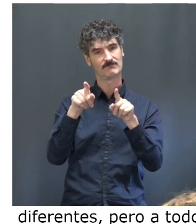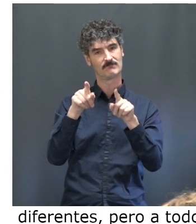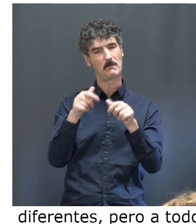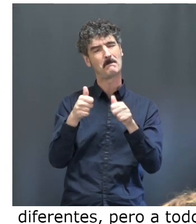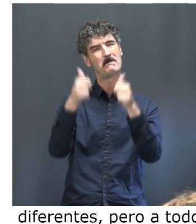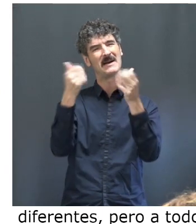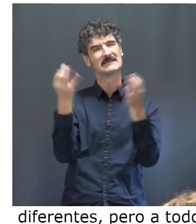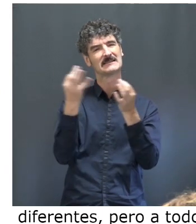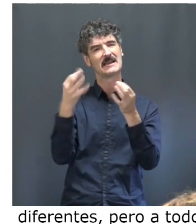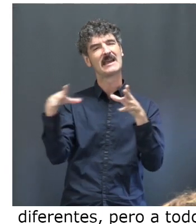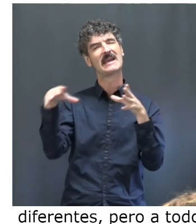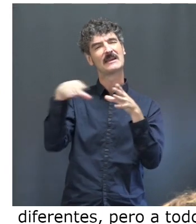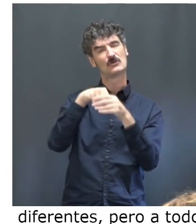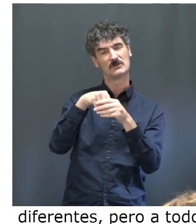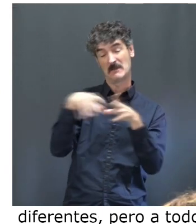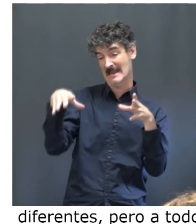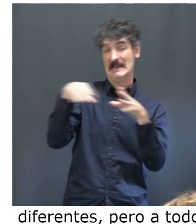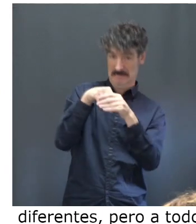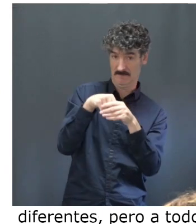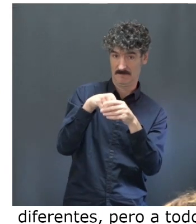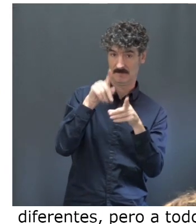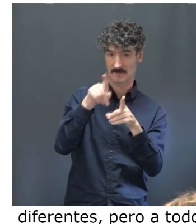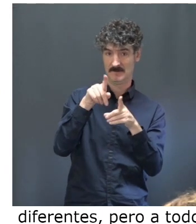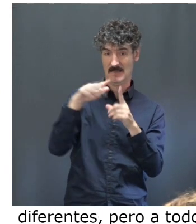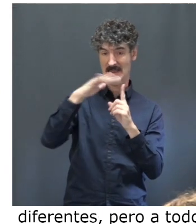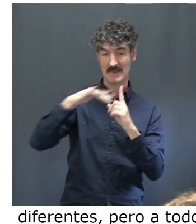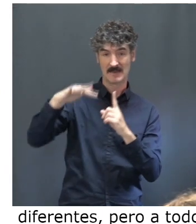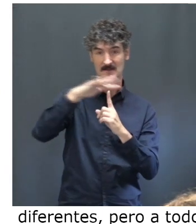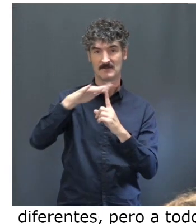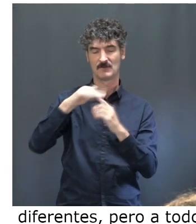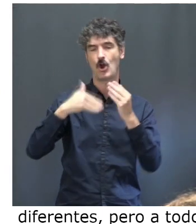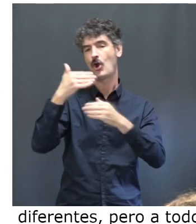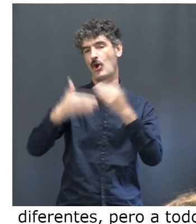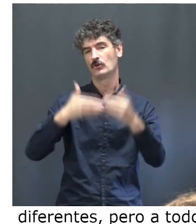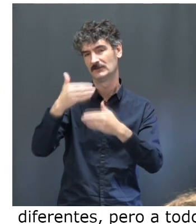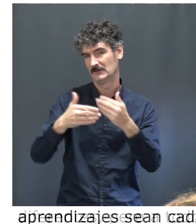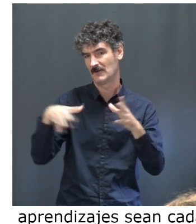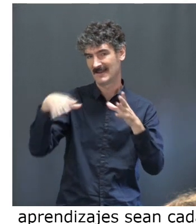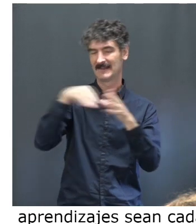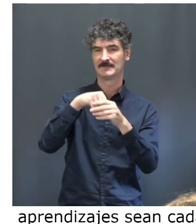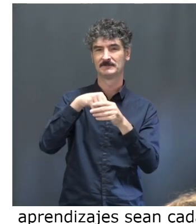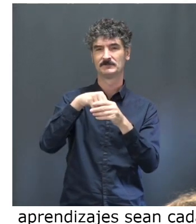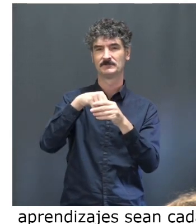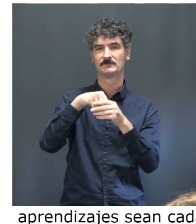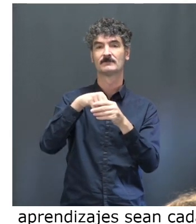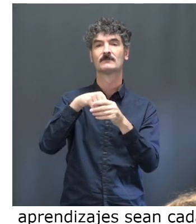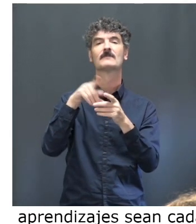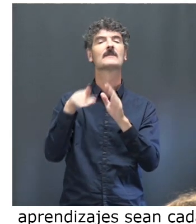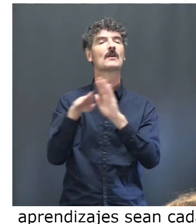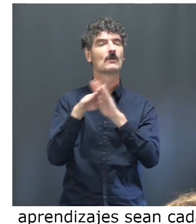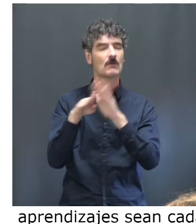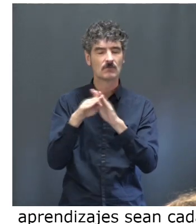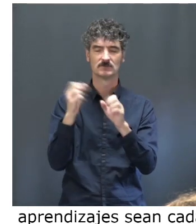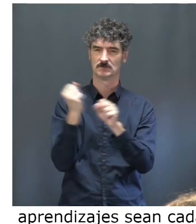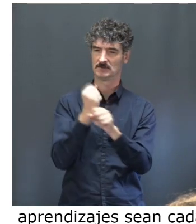más inclusivos o incluyentes, como hemos llamado, porque nos parece que es un continuo, ¿no? Que es algo que hay que estar